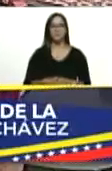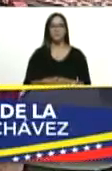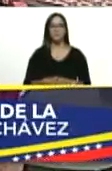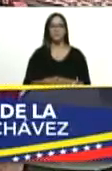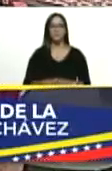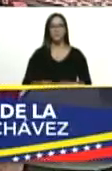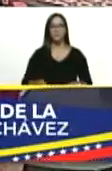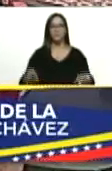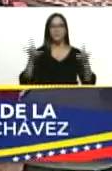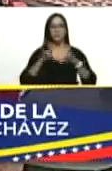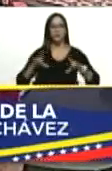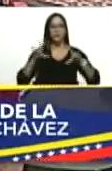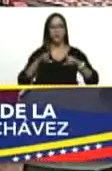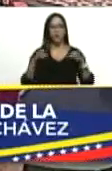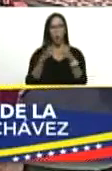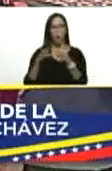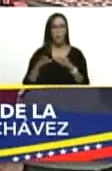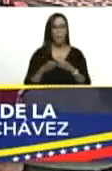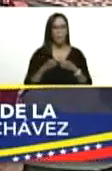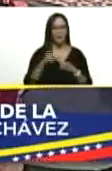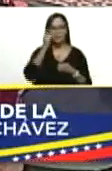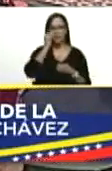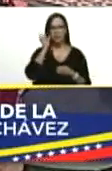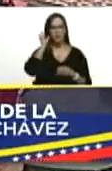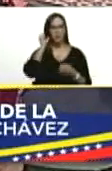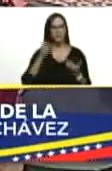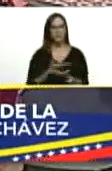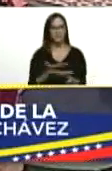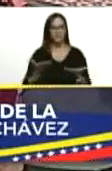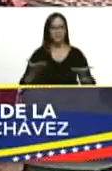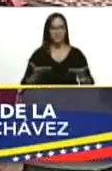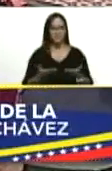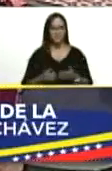Queridos compañeros, compañeras,